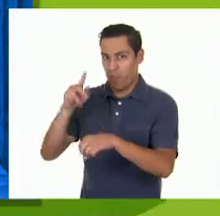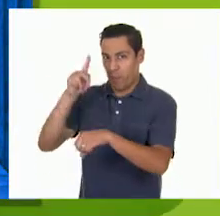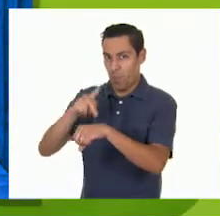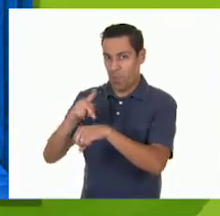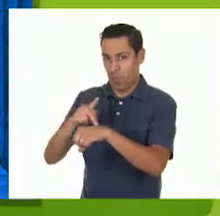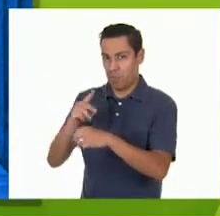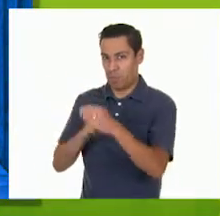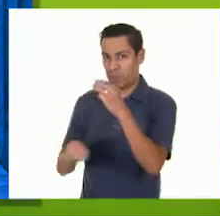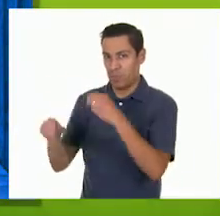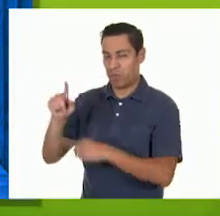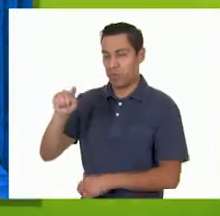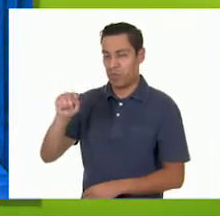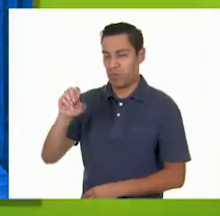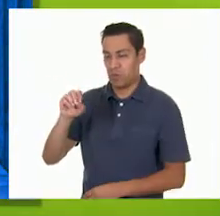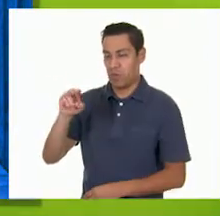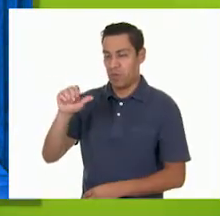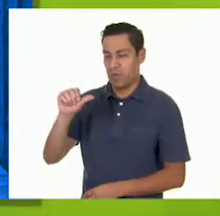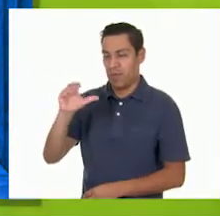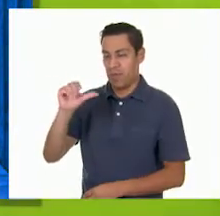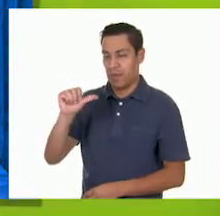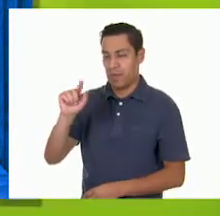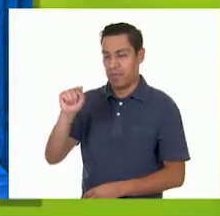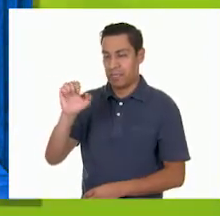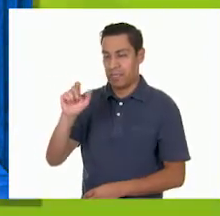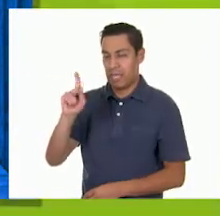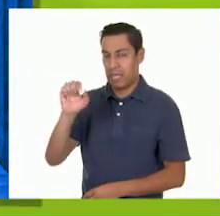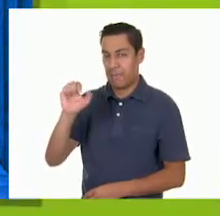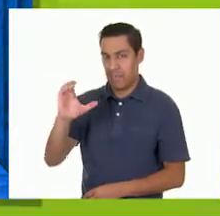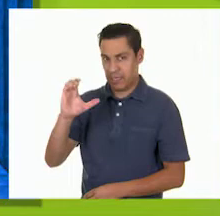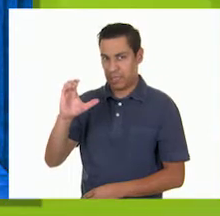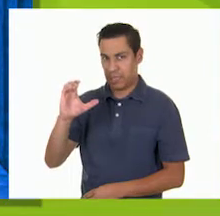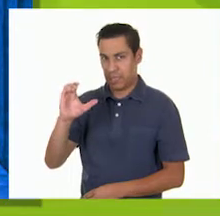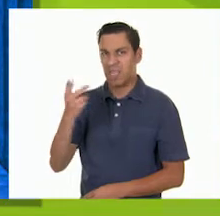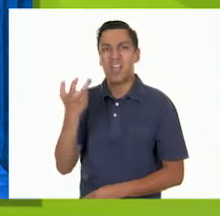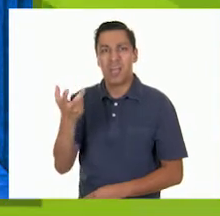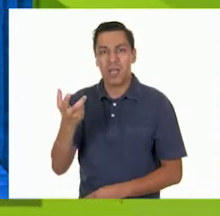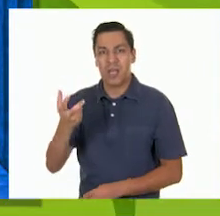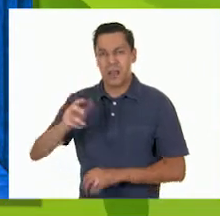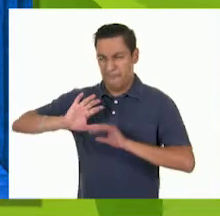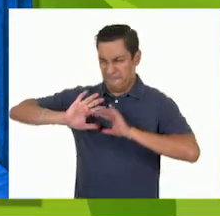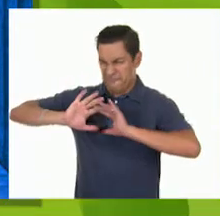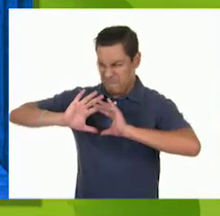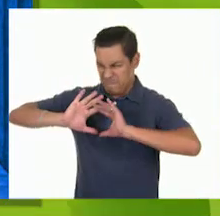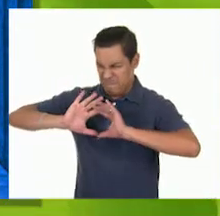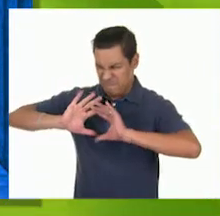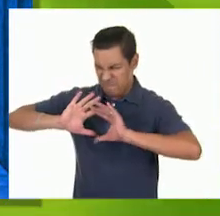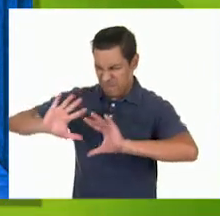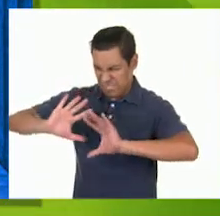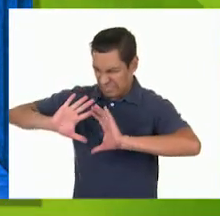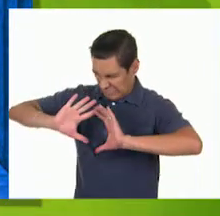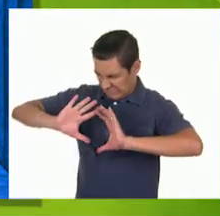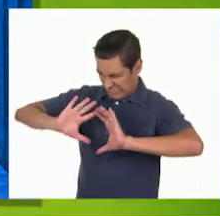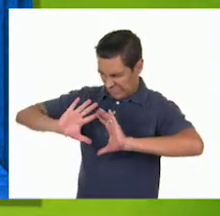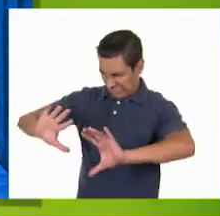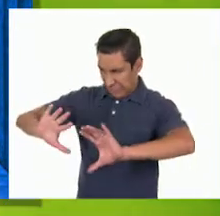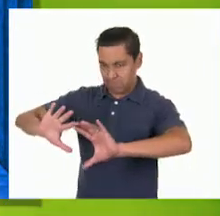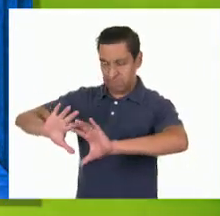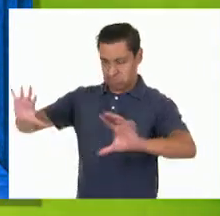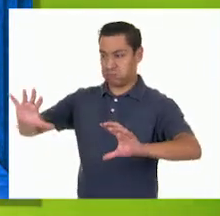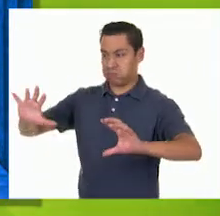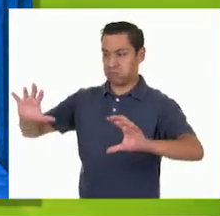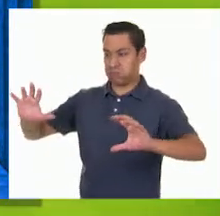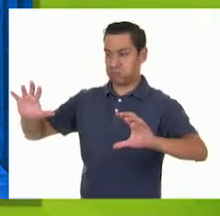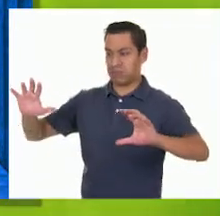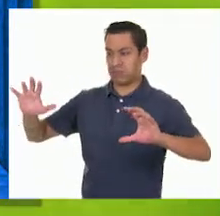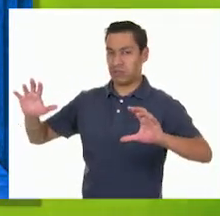y con toda su fuerza empujo y empujó para sacar el maíz y con toda su fuerza